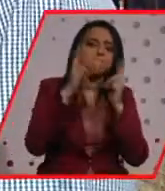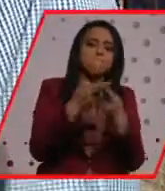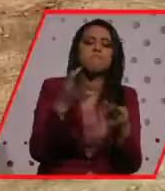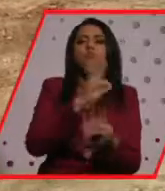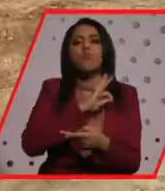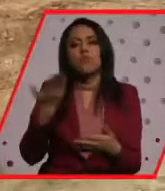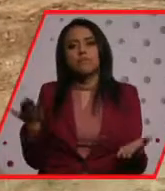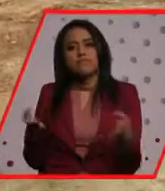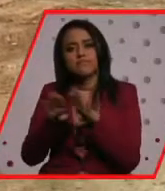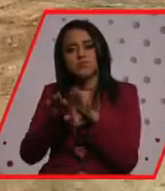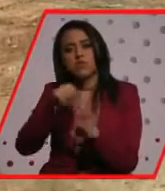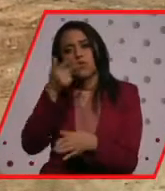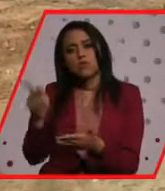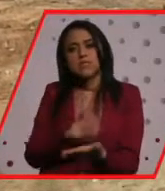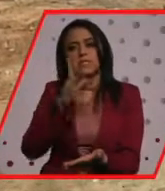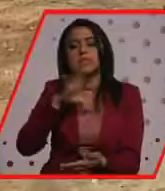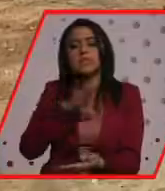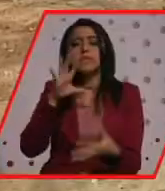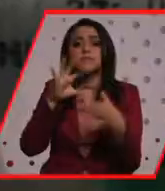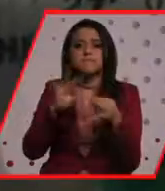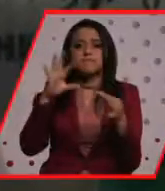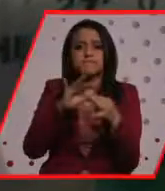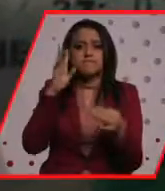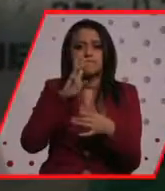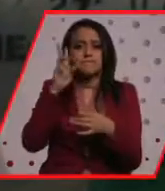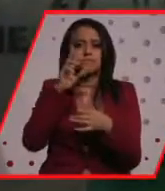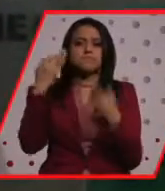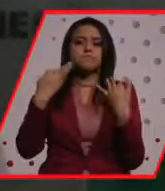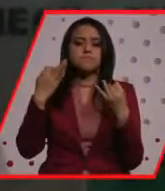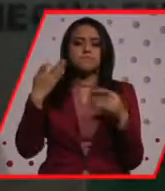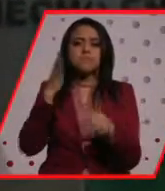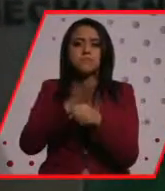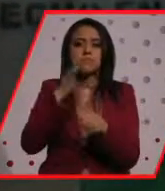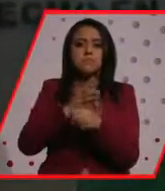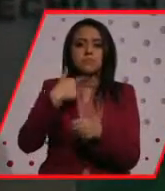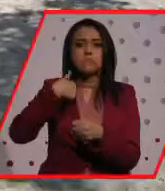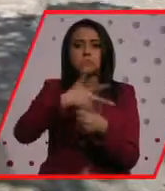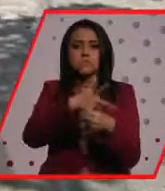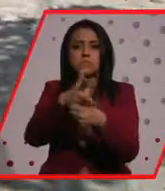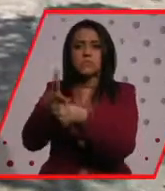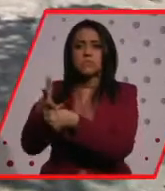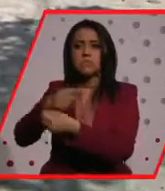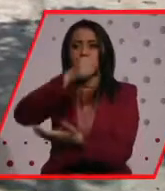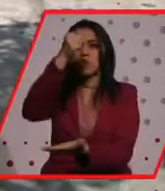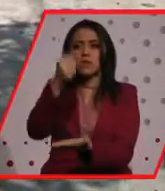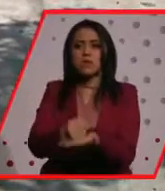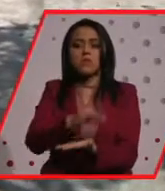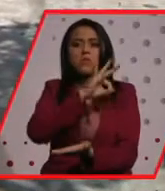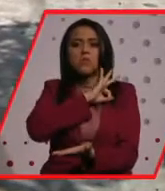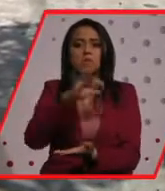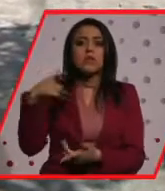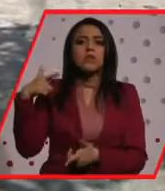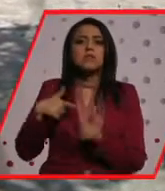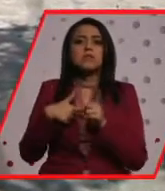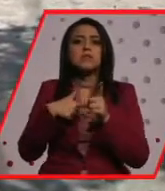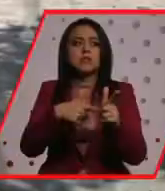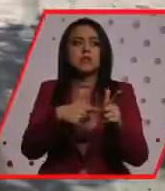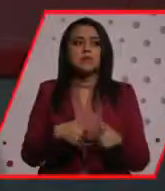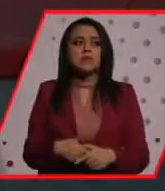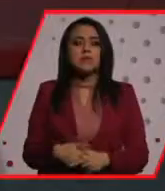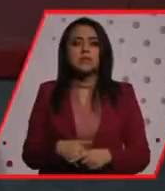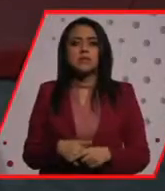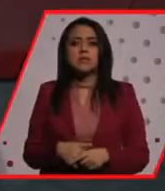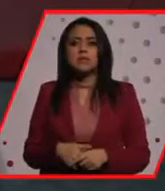realizar el cierre. Cabe señalar que cuando se percataron de la presencia de la cámara de a quien corresponda, salieron dos personas a agilizar el tránsito